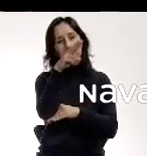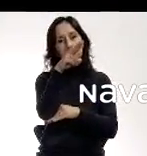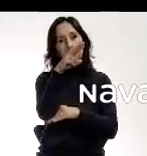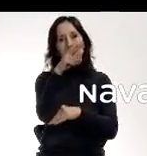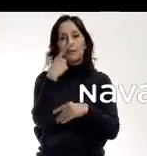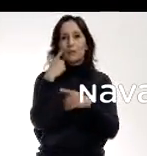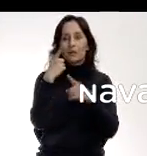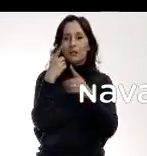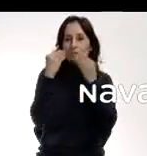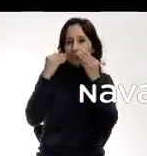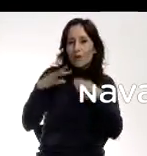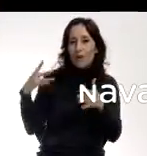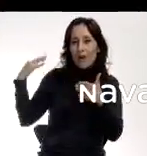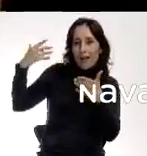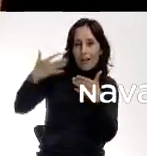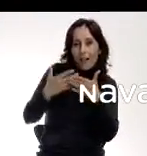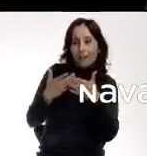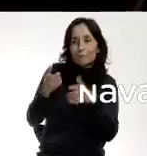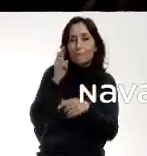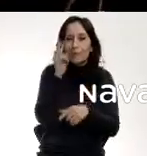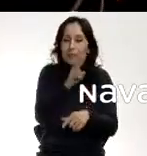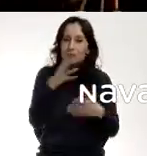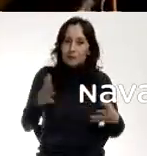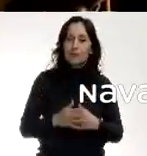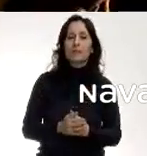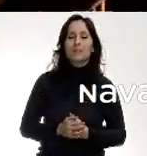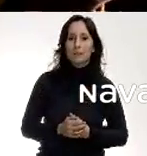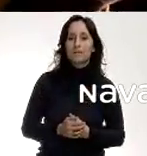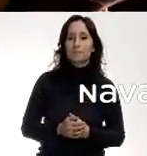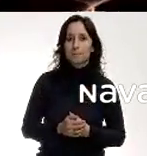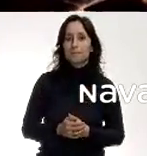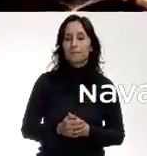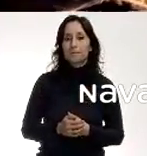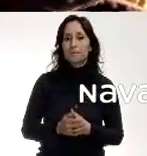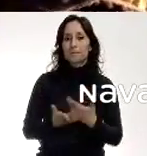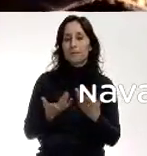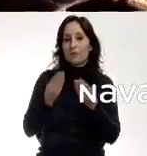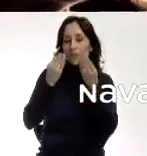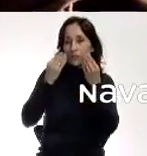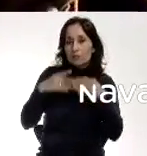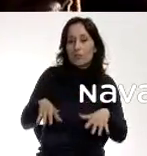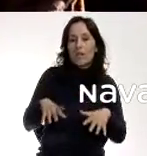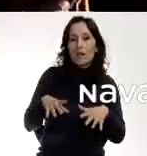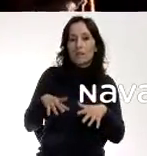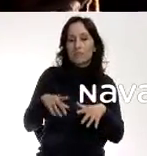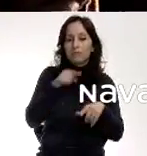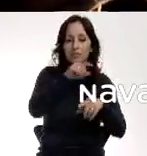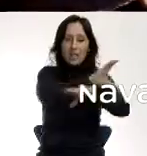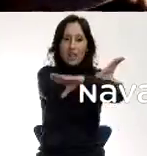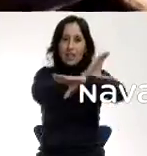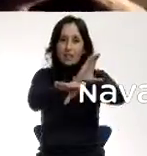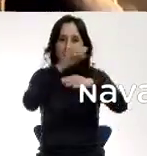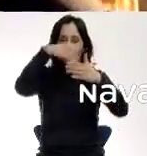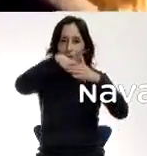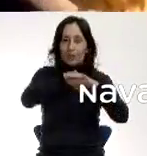parte de su historia, ¿no? Claro, la historia está recogida en gran parte en el propio cerco. Esos